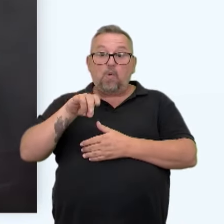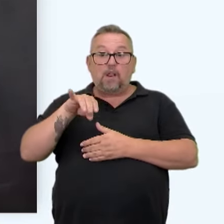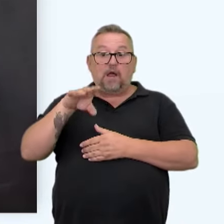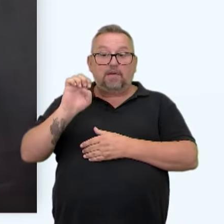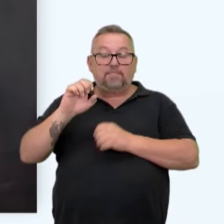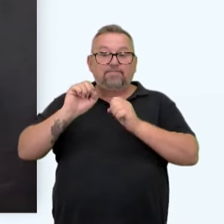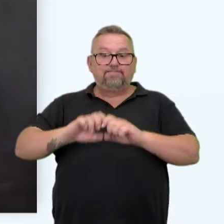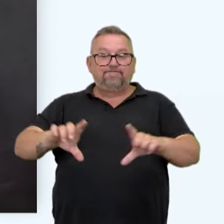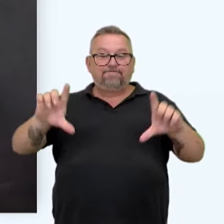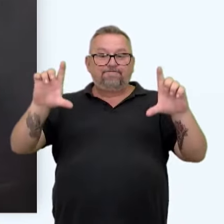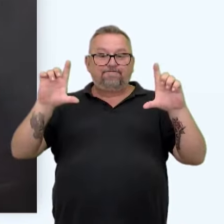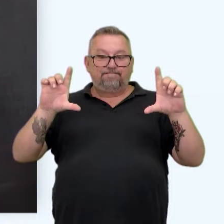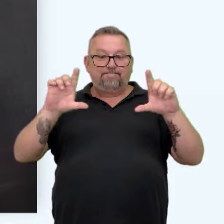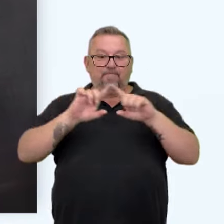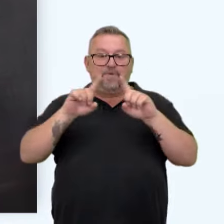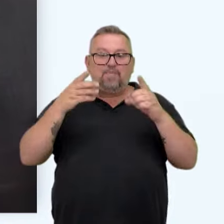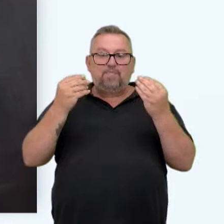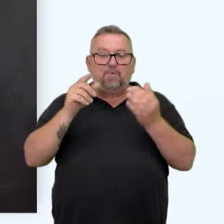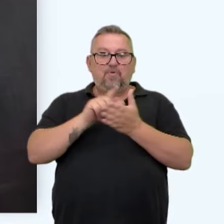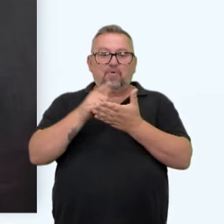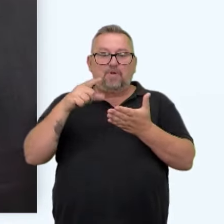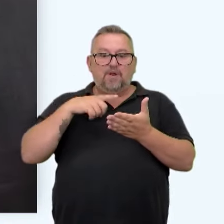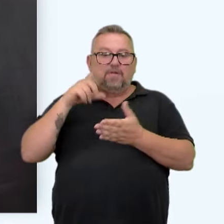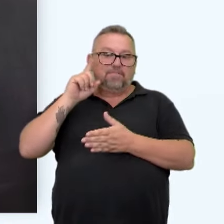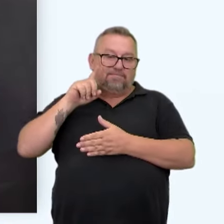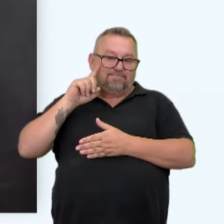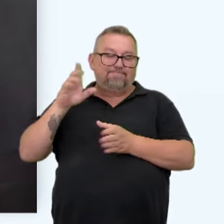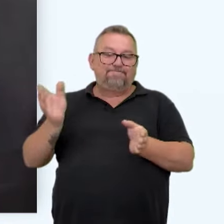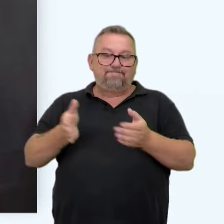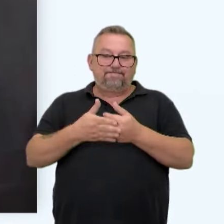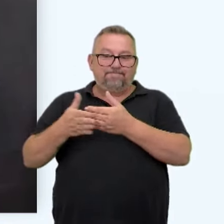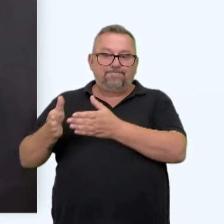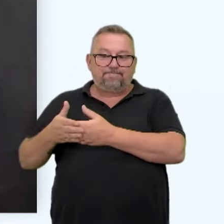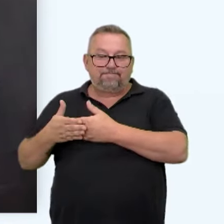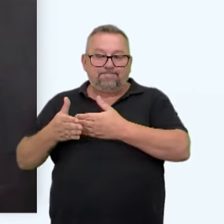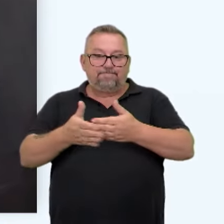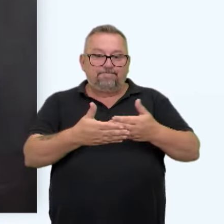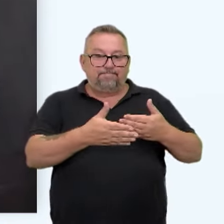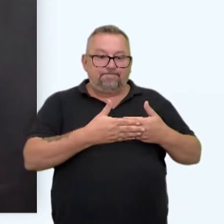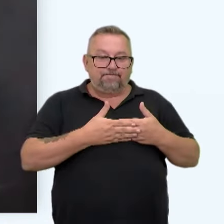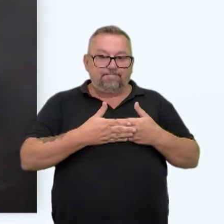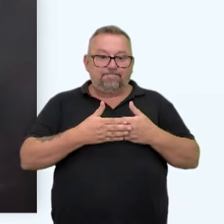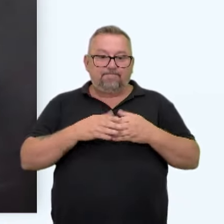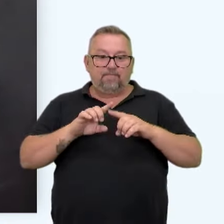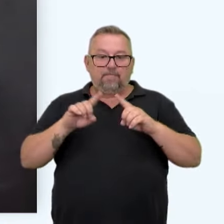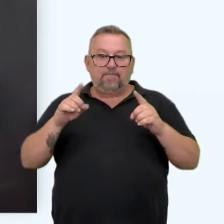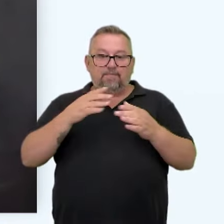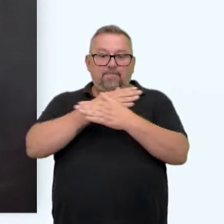Muchísimos periódicos locales en Estados Unidos se están cerrando, es decir, han ido al paro más de